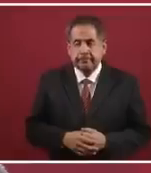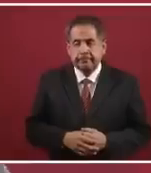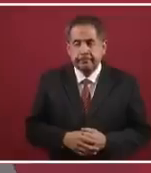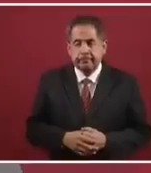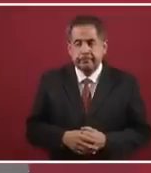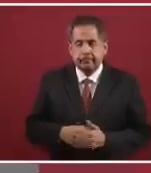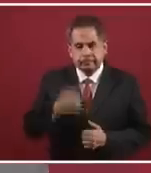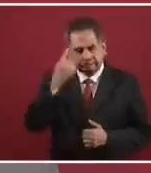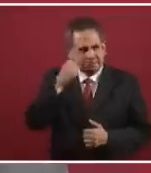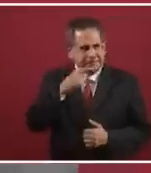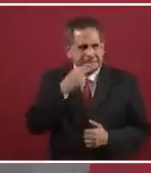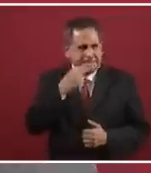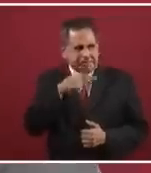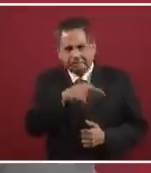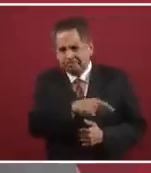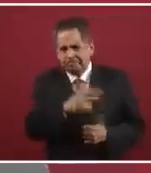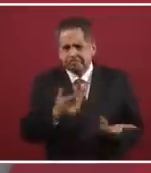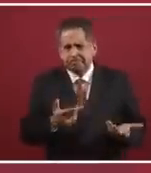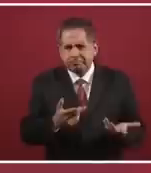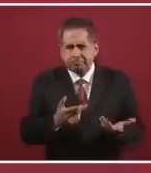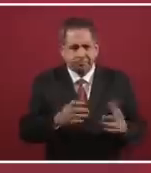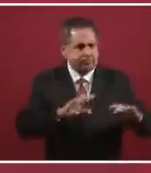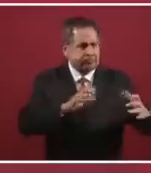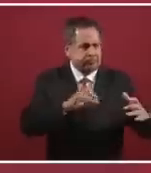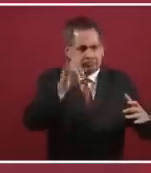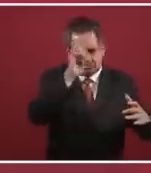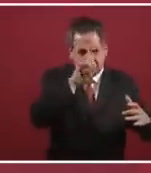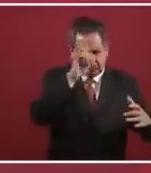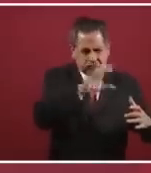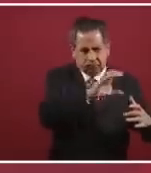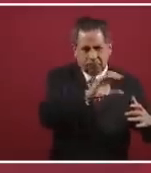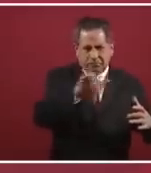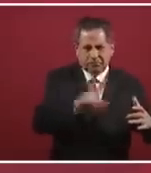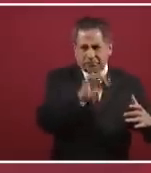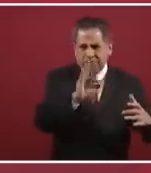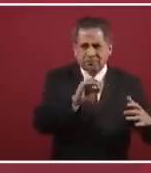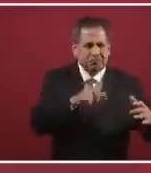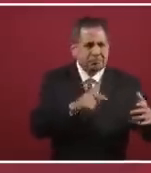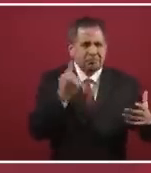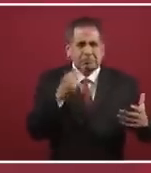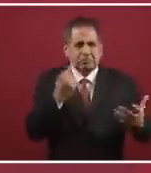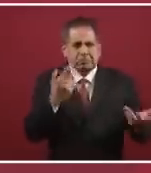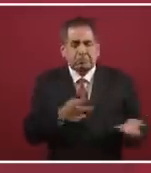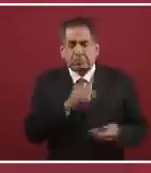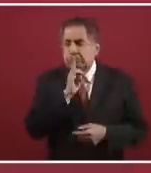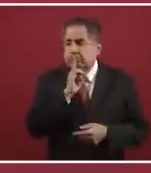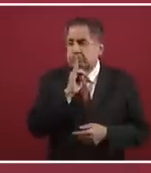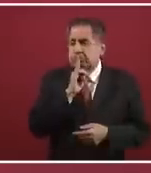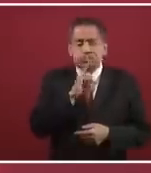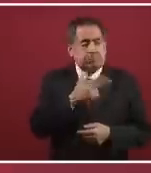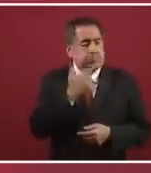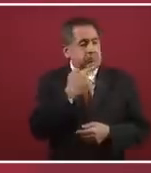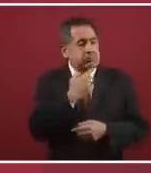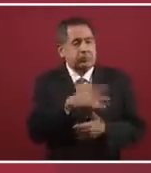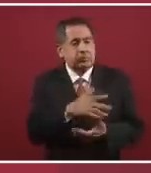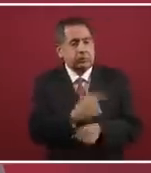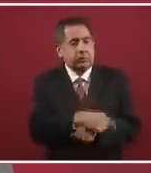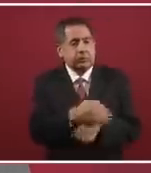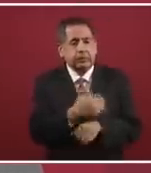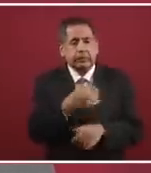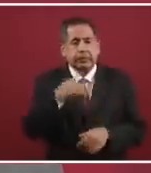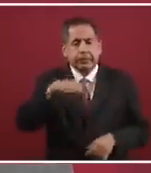para que existían el consejo de la judicatura estaba ahí de florero de